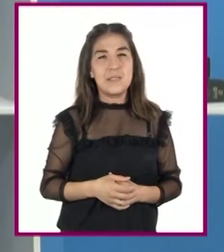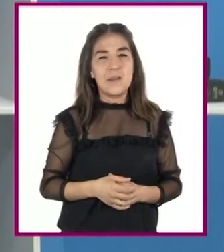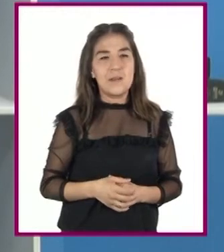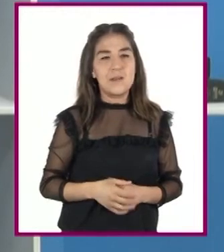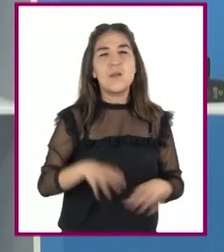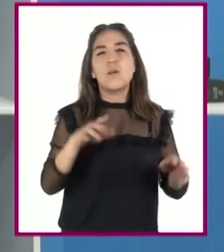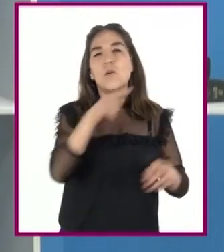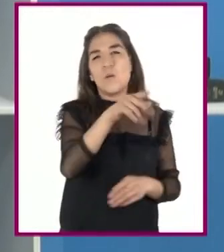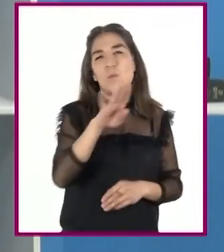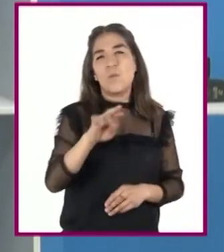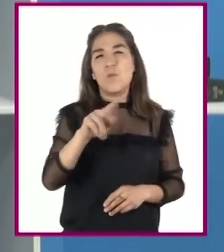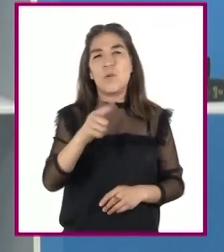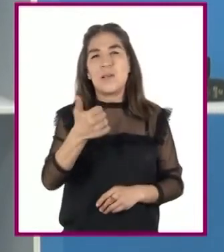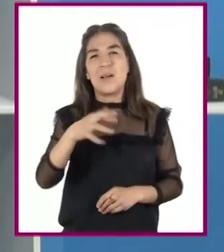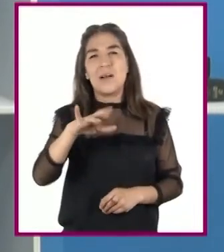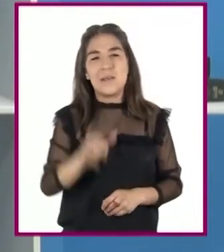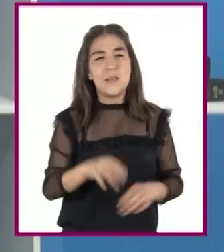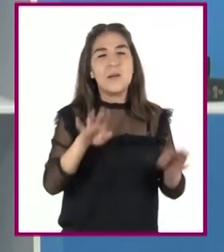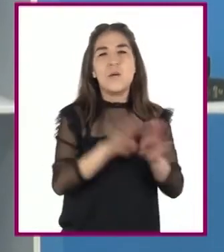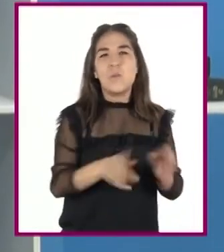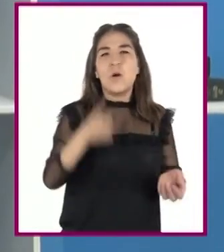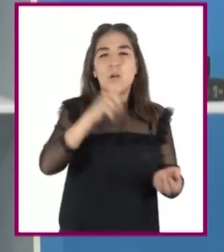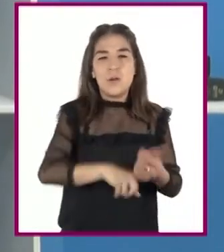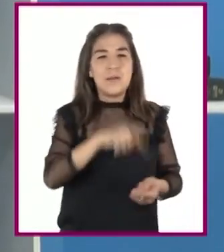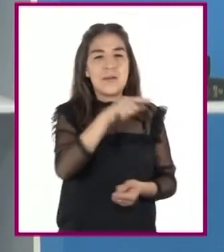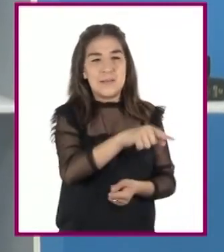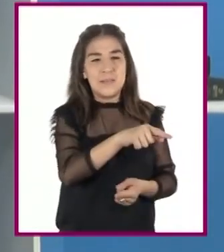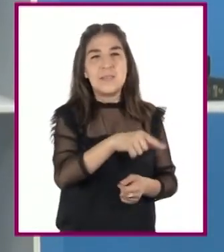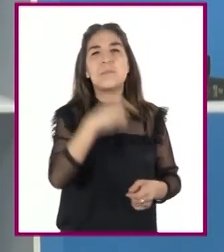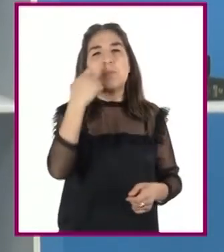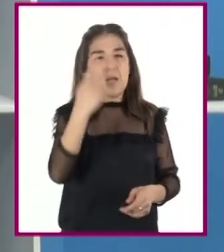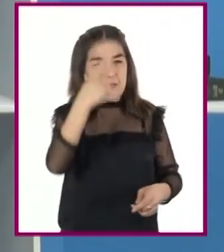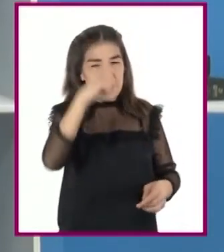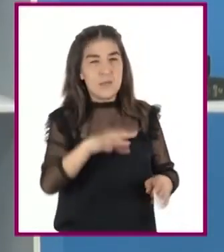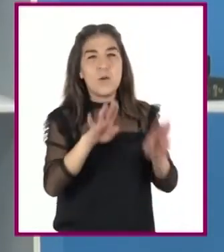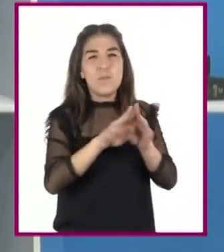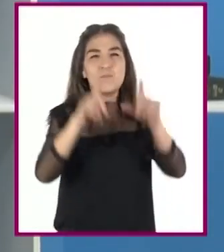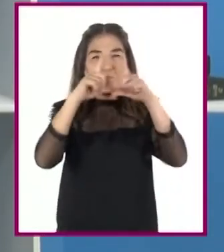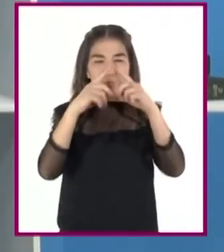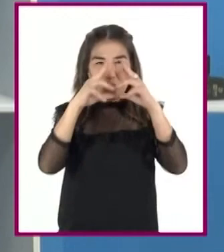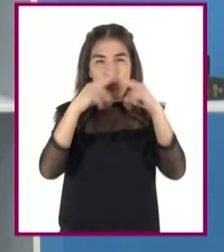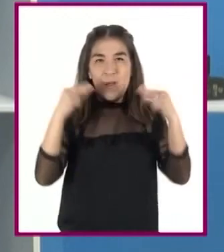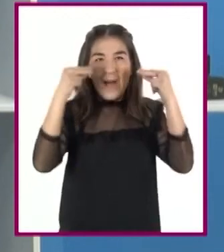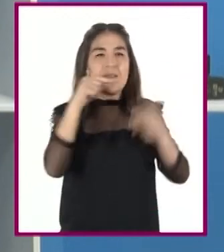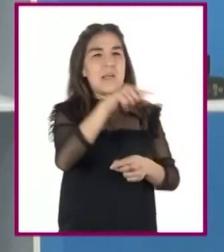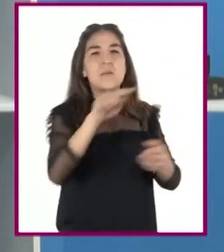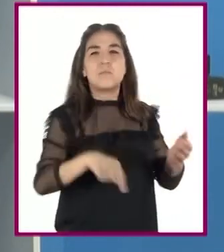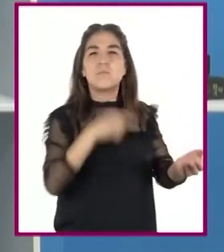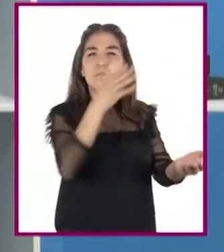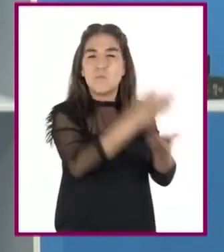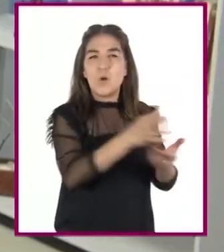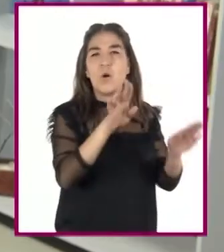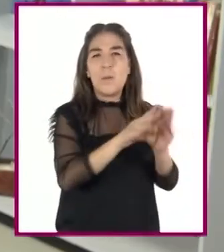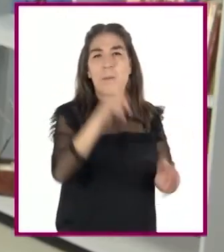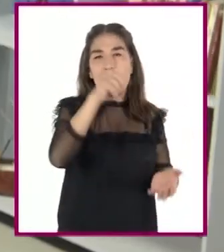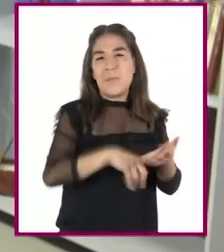1915. Por su parte, Grecia y Rumania se unieron a la Triple Entente en